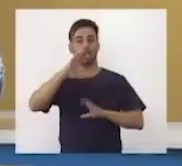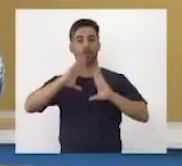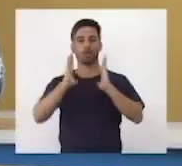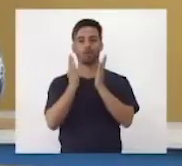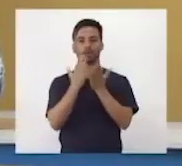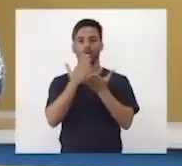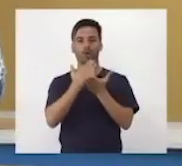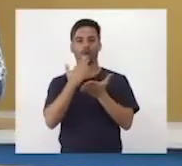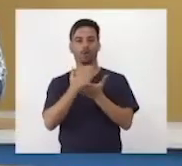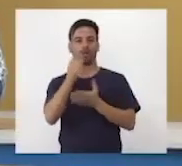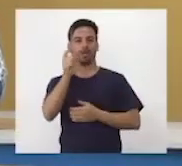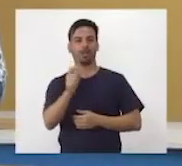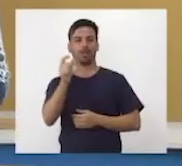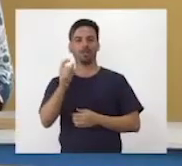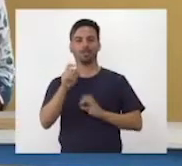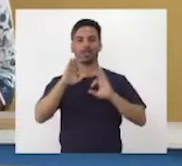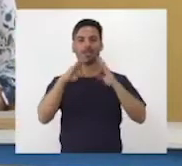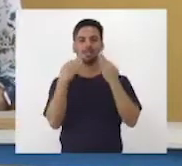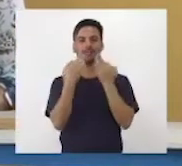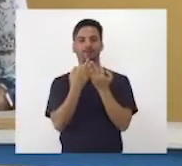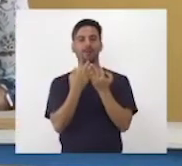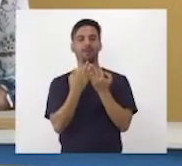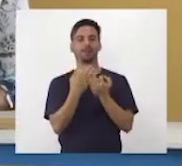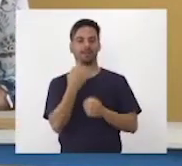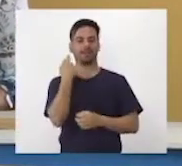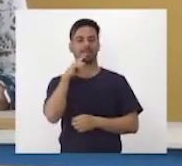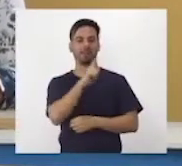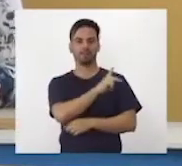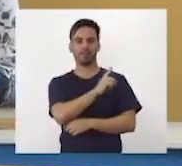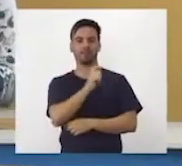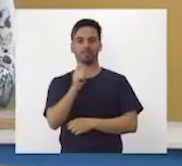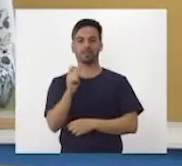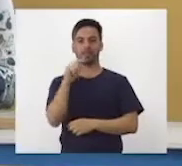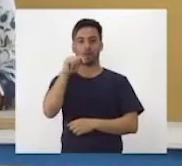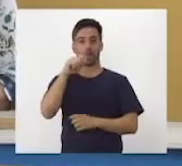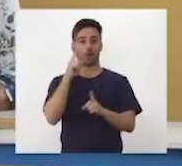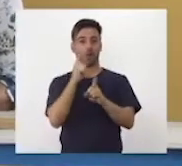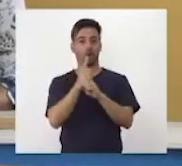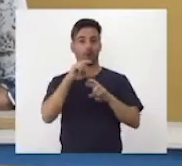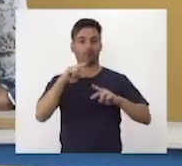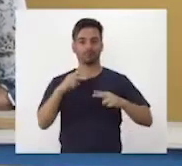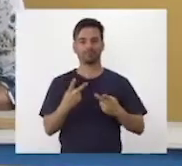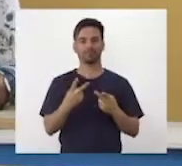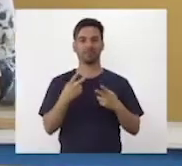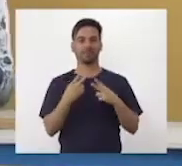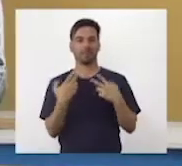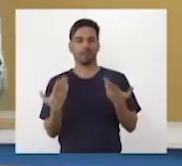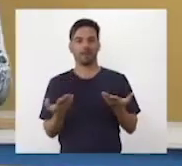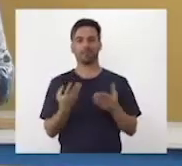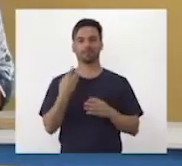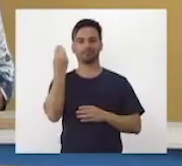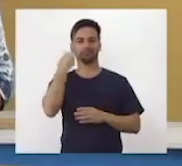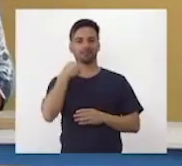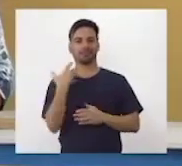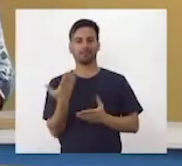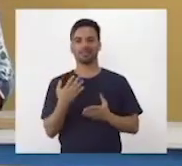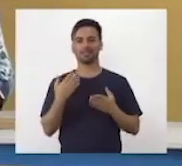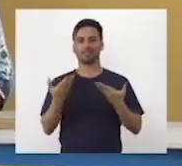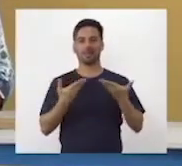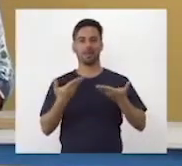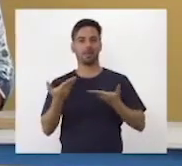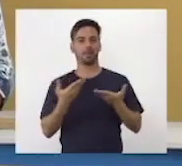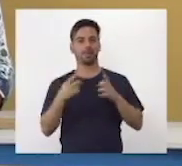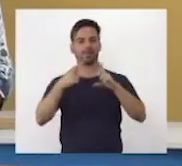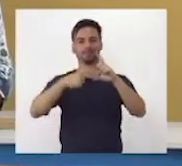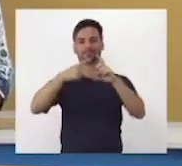Saludos queridos estudiantes, familiares y profesores. Hoy de nuevo nos encontramos para compartir los